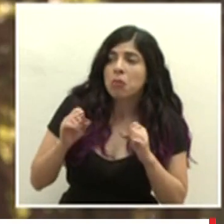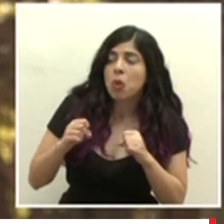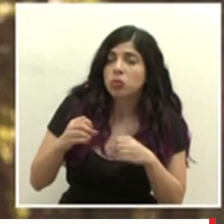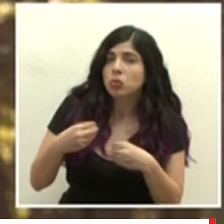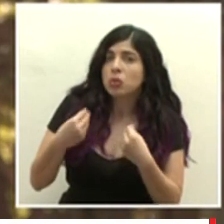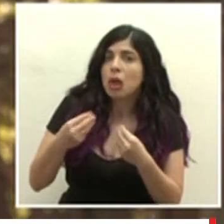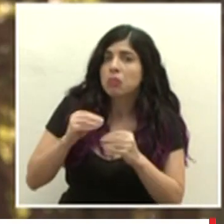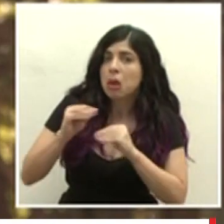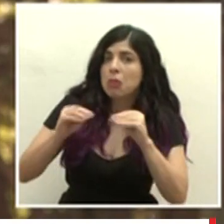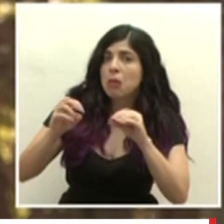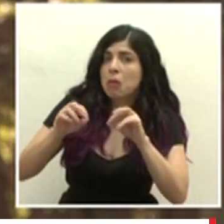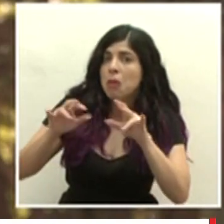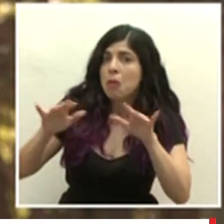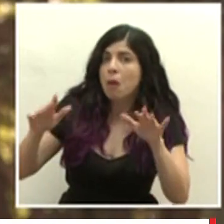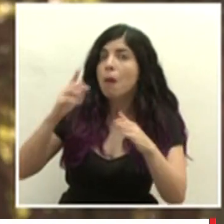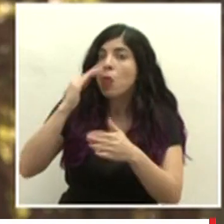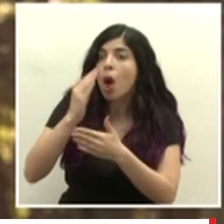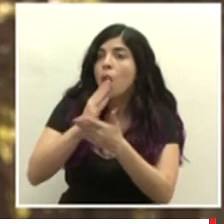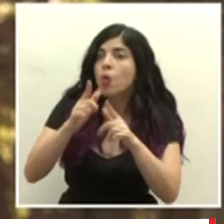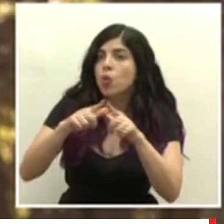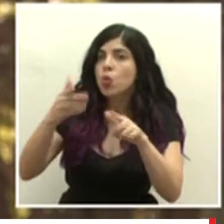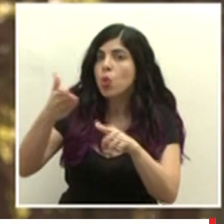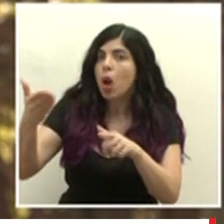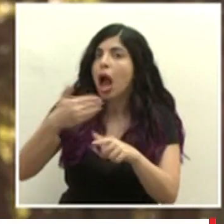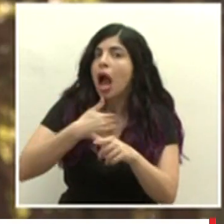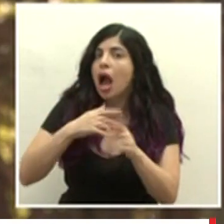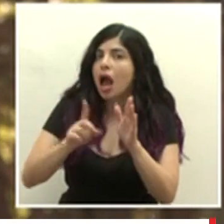contagio comunitario en los lugares donde ya hay una alerta naranja?